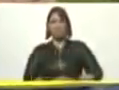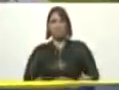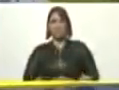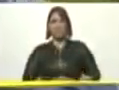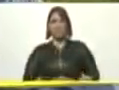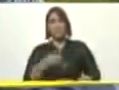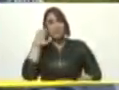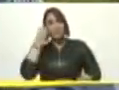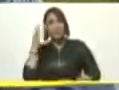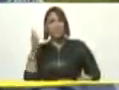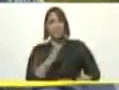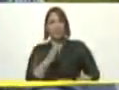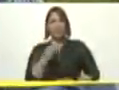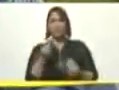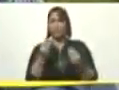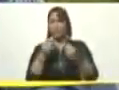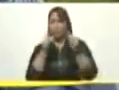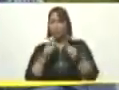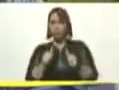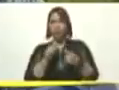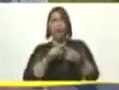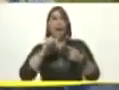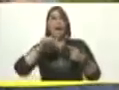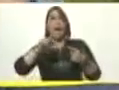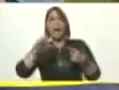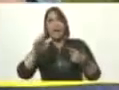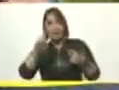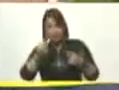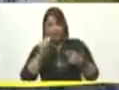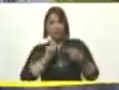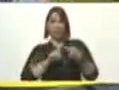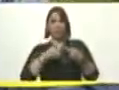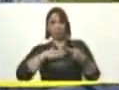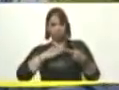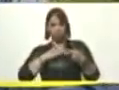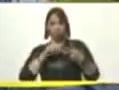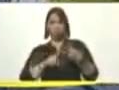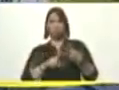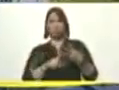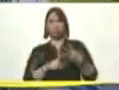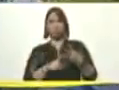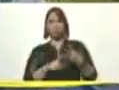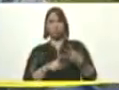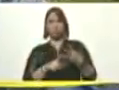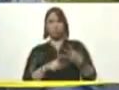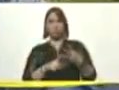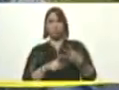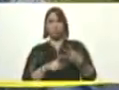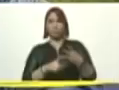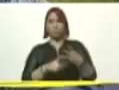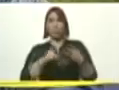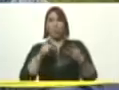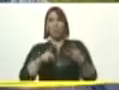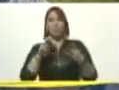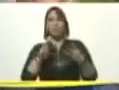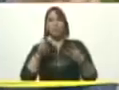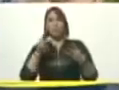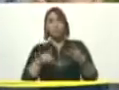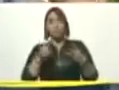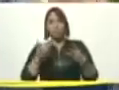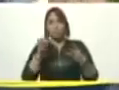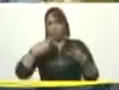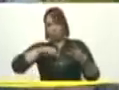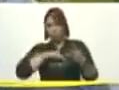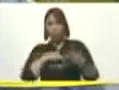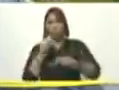va a venir muchos artistas viene Alex de Castro voy a estar yo va a estar este pupi Santiago pero estamos